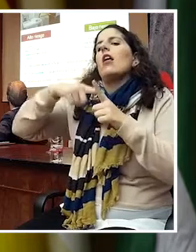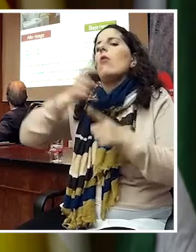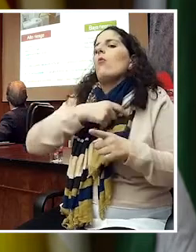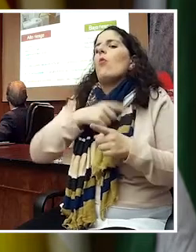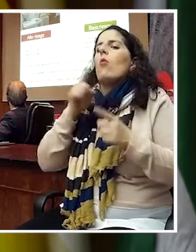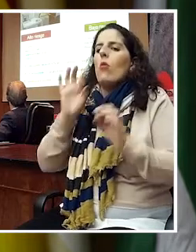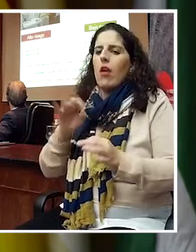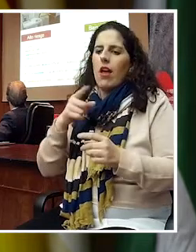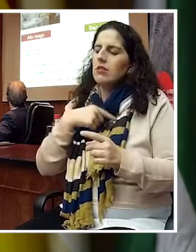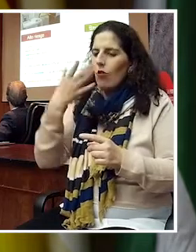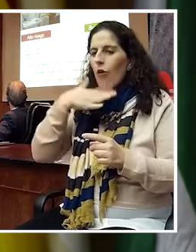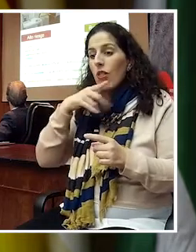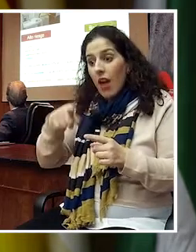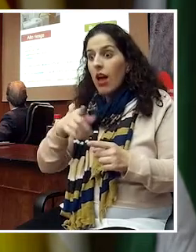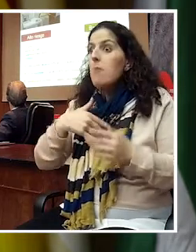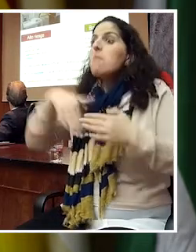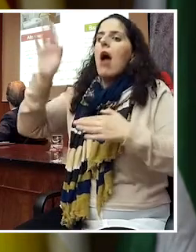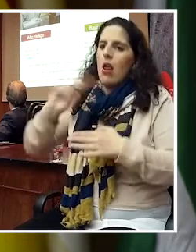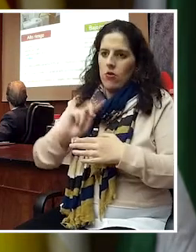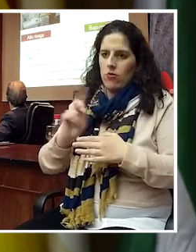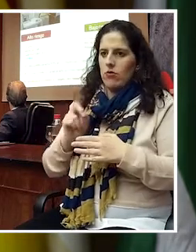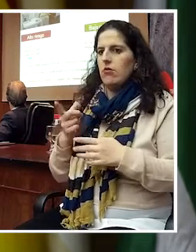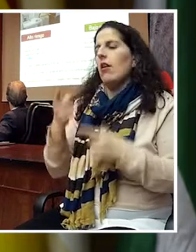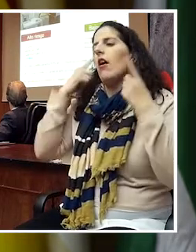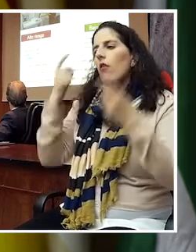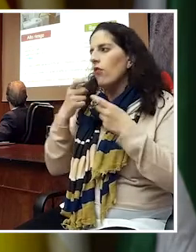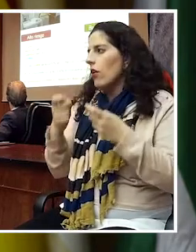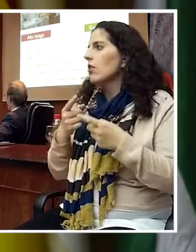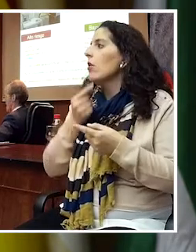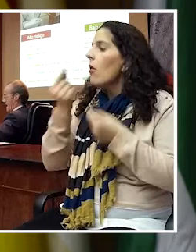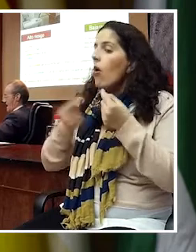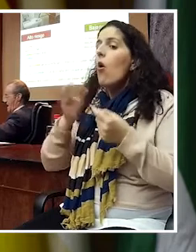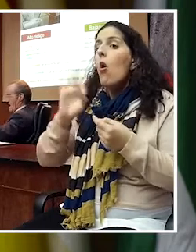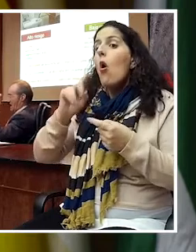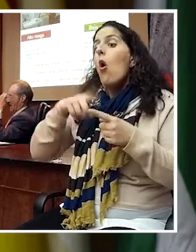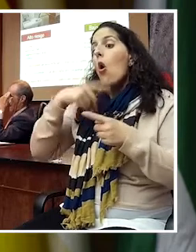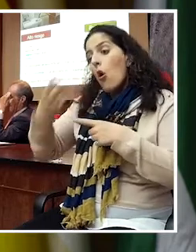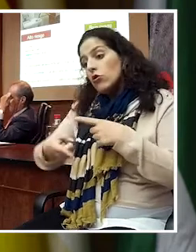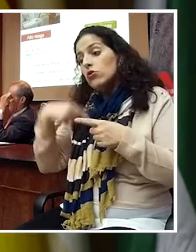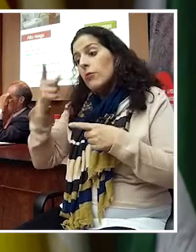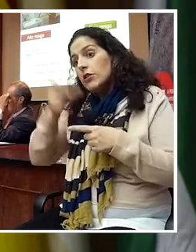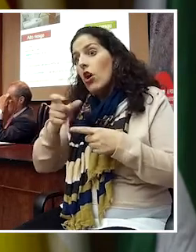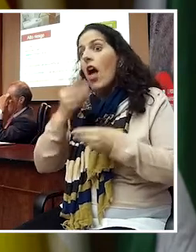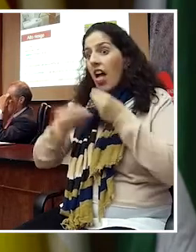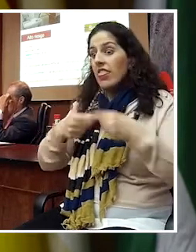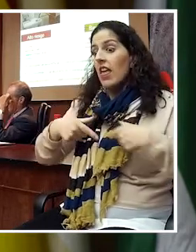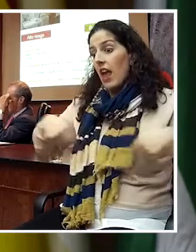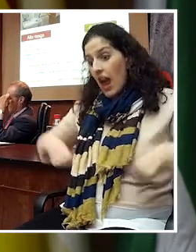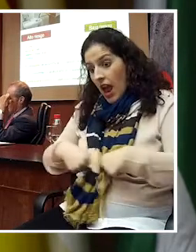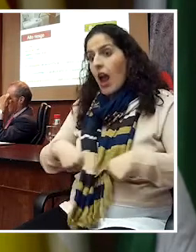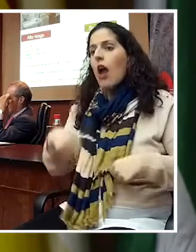una revascularización completa y que, haciendo la prueba de esfuerzo, pues tengan signos de isquemia, y en este caso se trabajará con